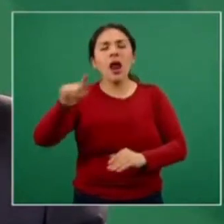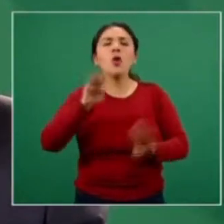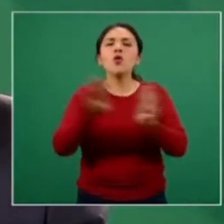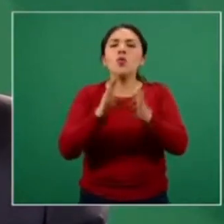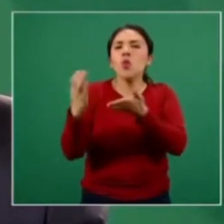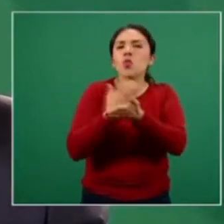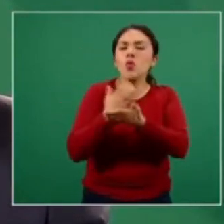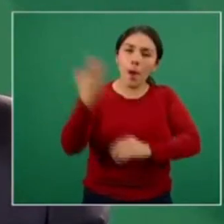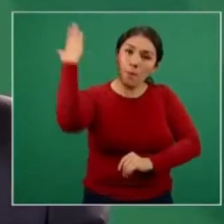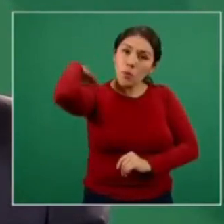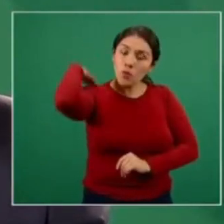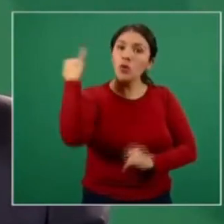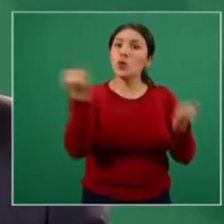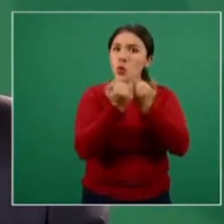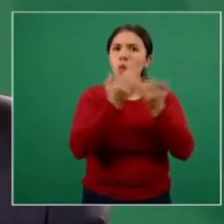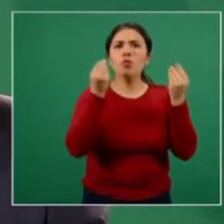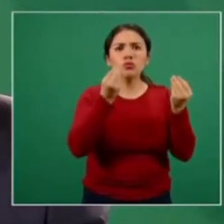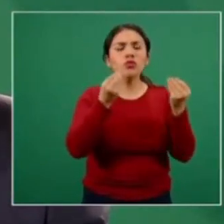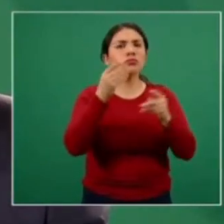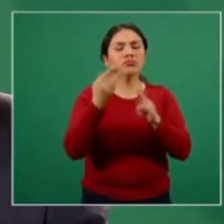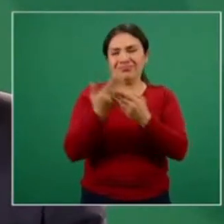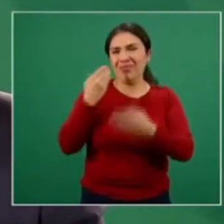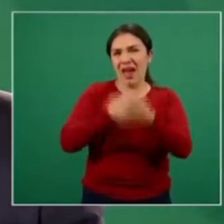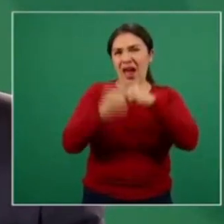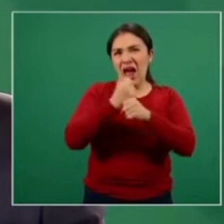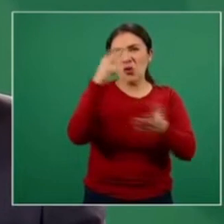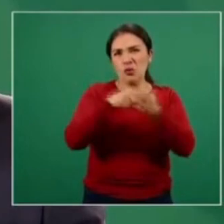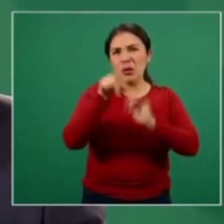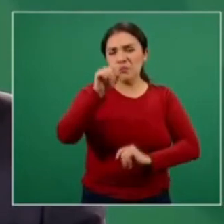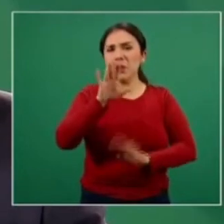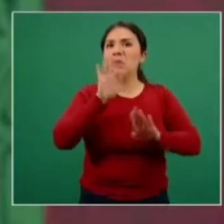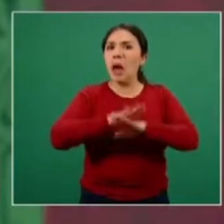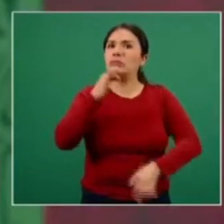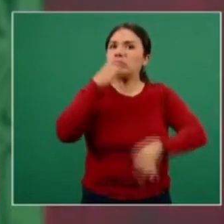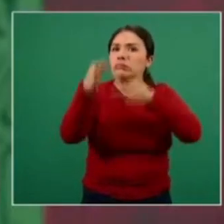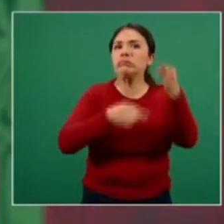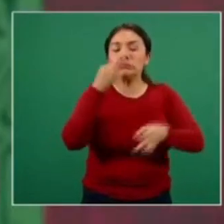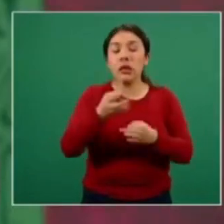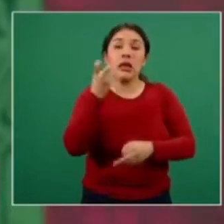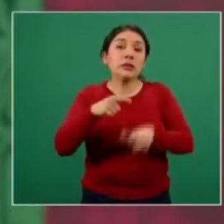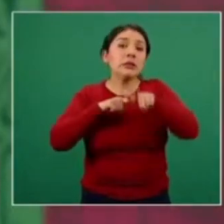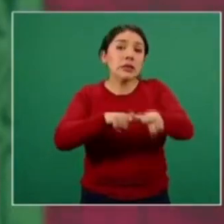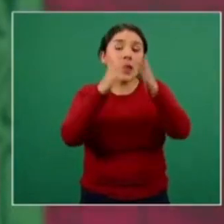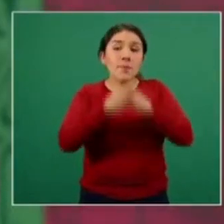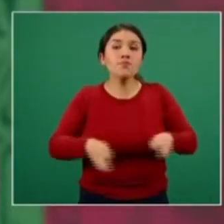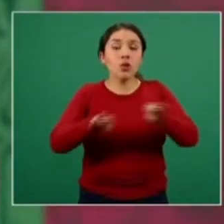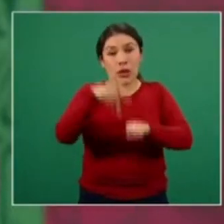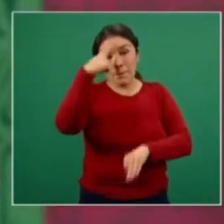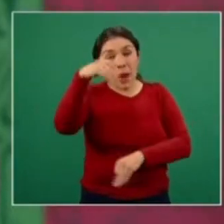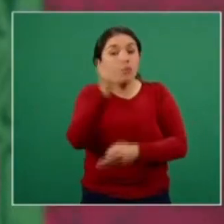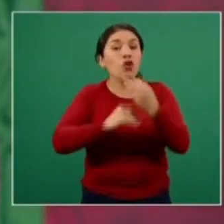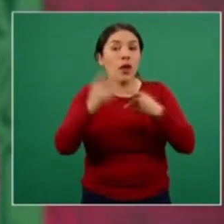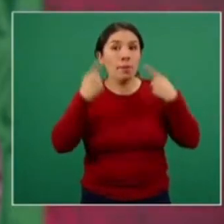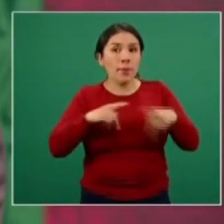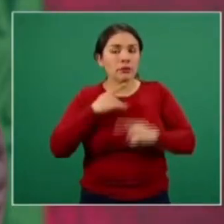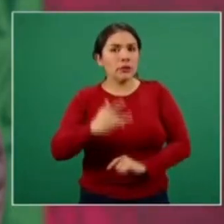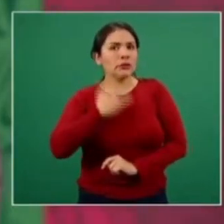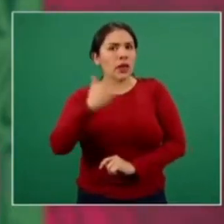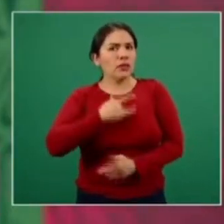que fueron muy comentados durante 2020, seguirán siendo de importancia para que las personas